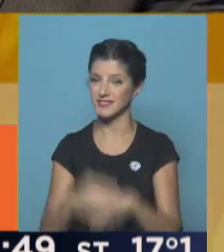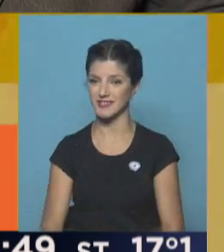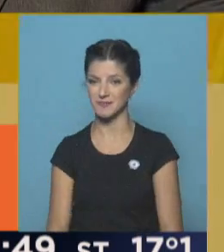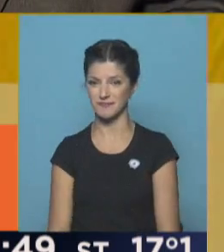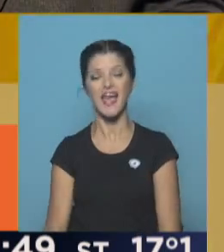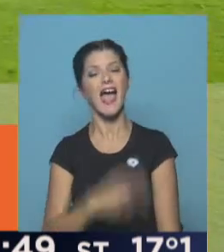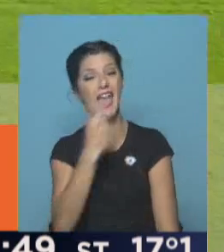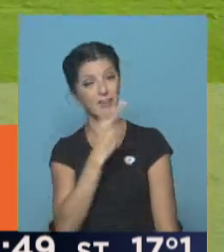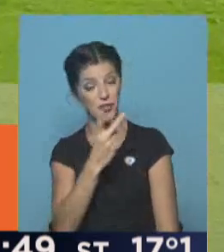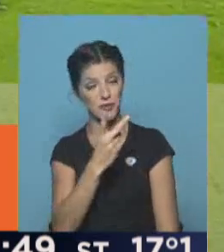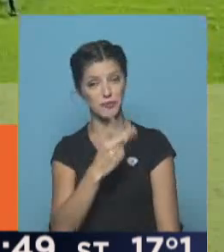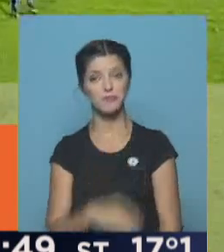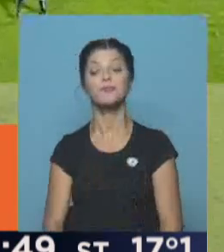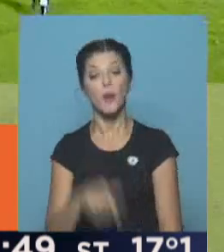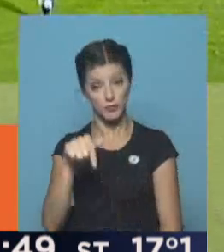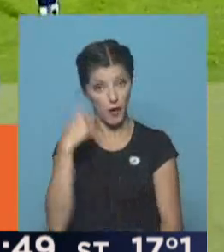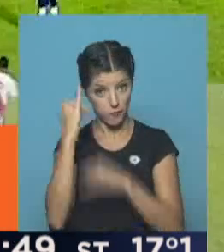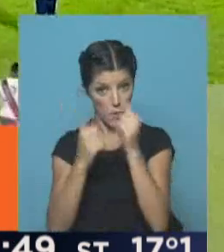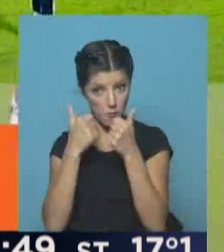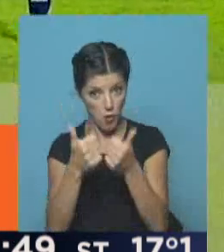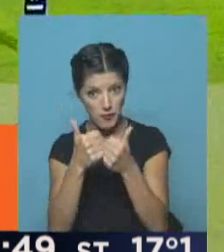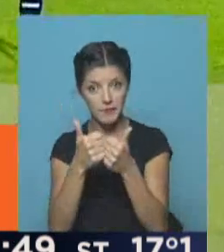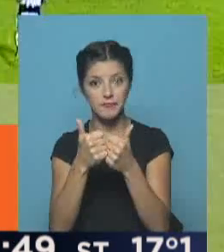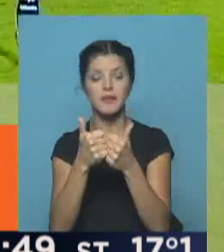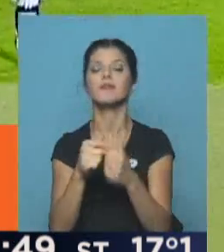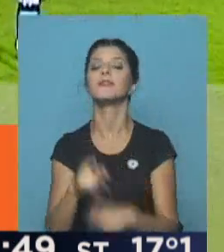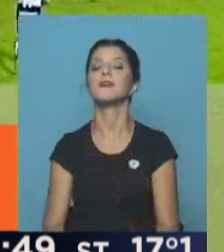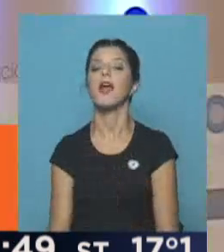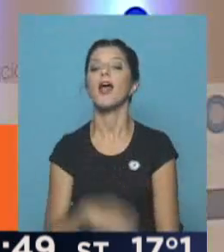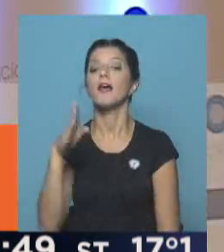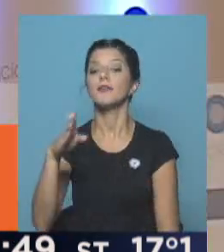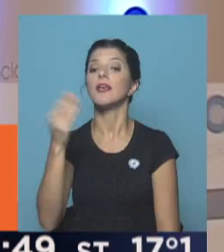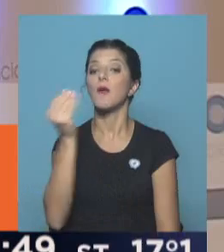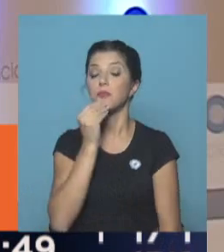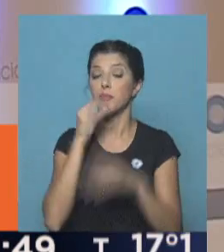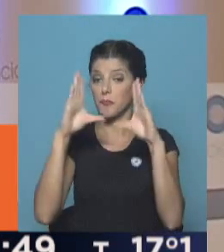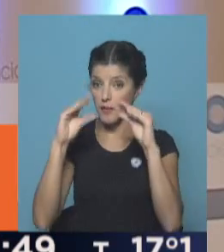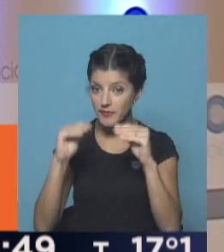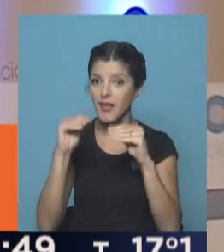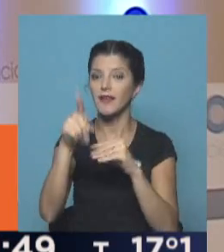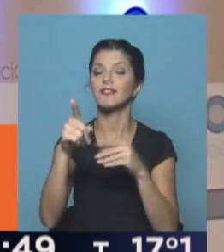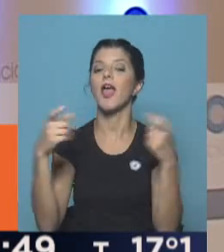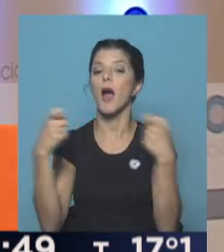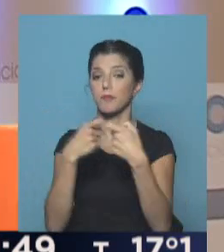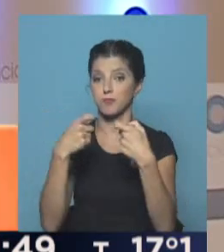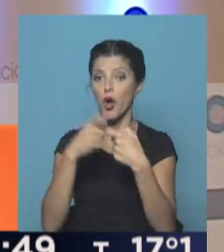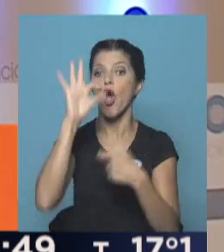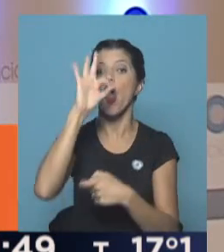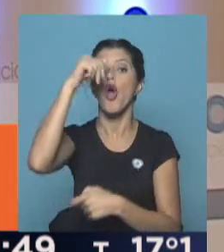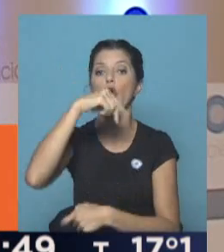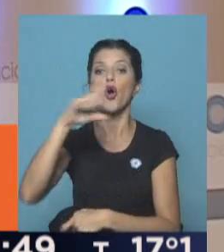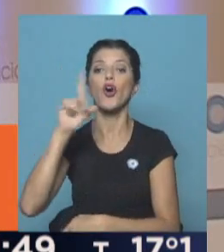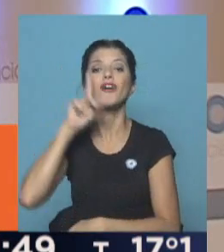Gabriela, Daniel, se está llevando a cabo, como ustedes decían, la cena anual de esta organización Conciencia, que es apoyada